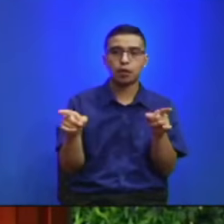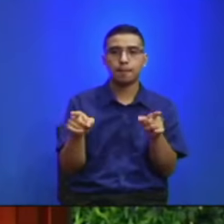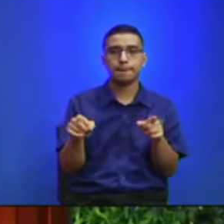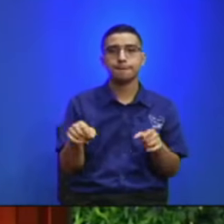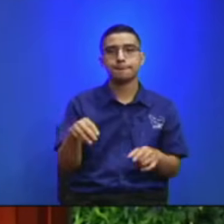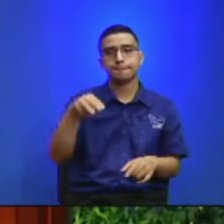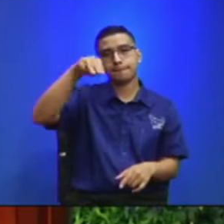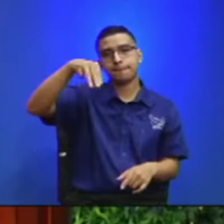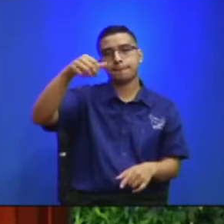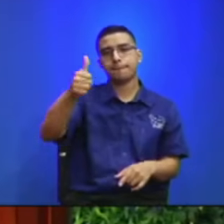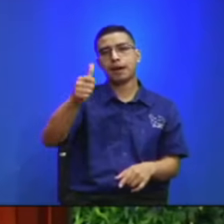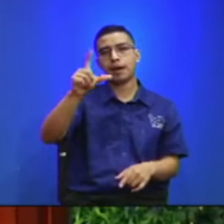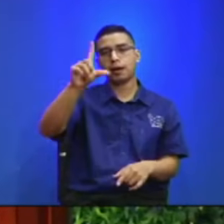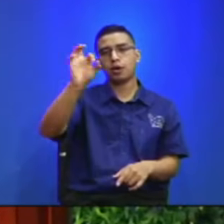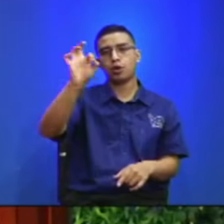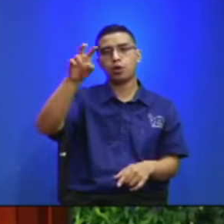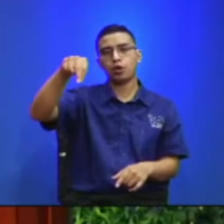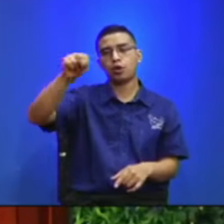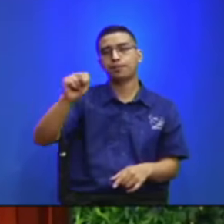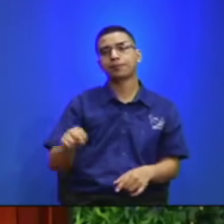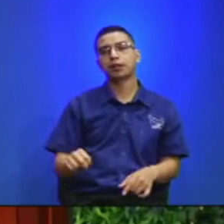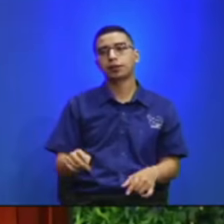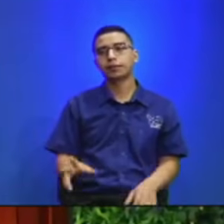sólo para hacerle bullying